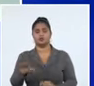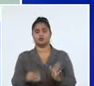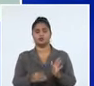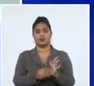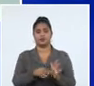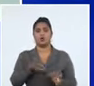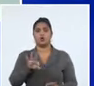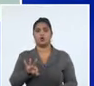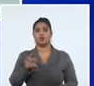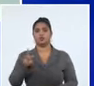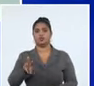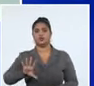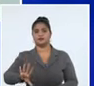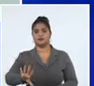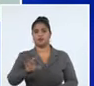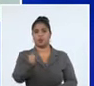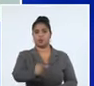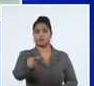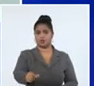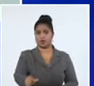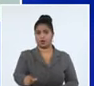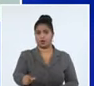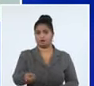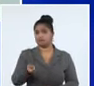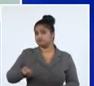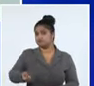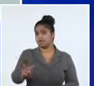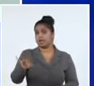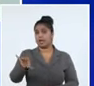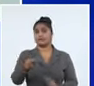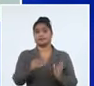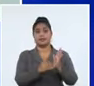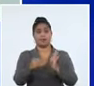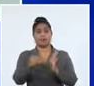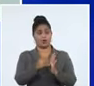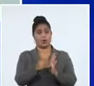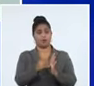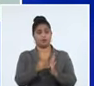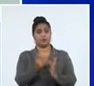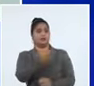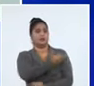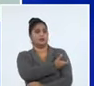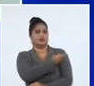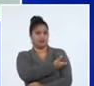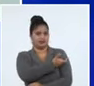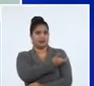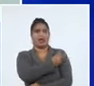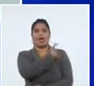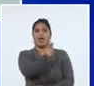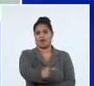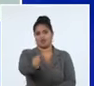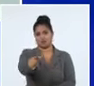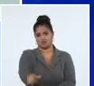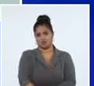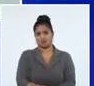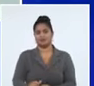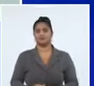14.938.835, prácticamente 15 millones, son las vacunas que se han administrado en nuestro